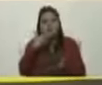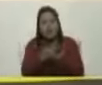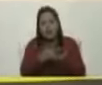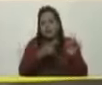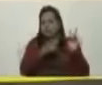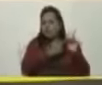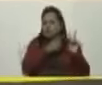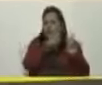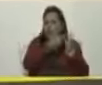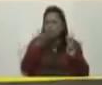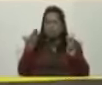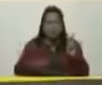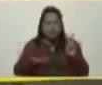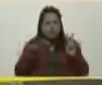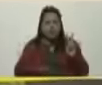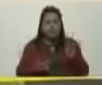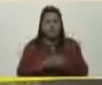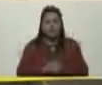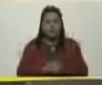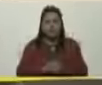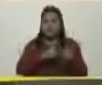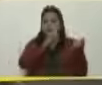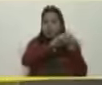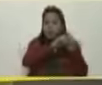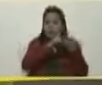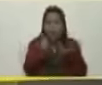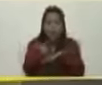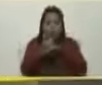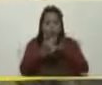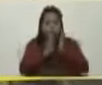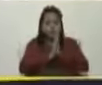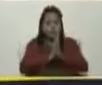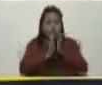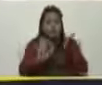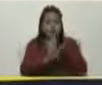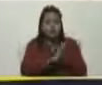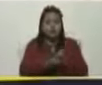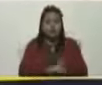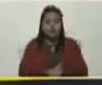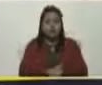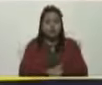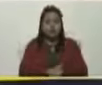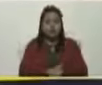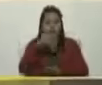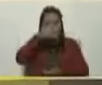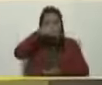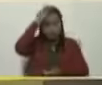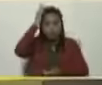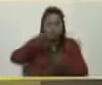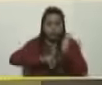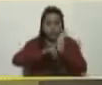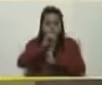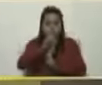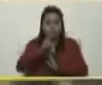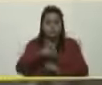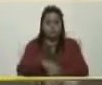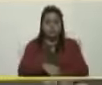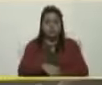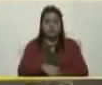cosas importantes. Una, que nos ayude en la parte avícola, agropecuaria,